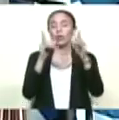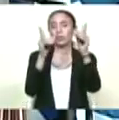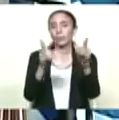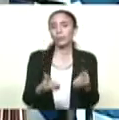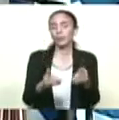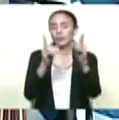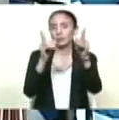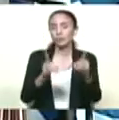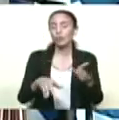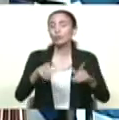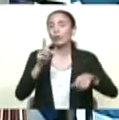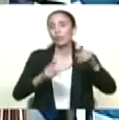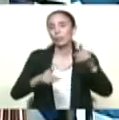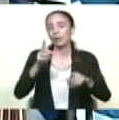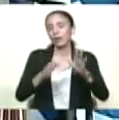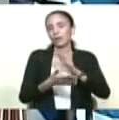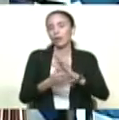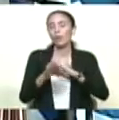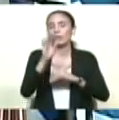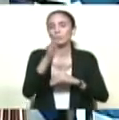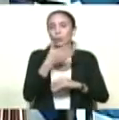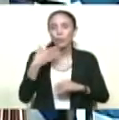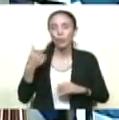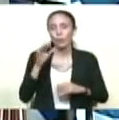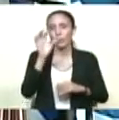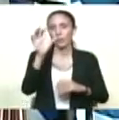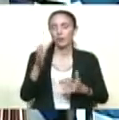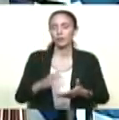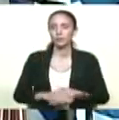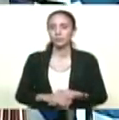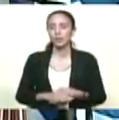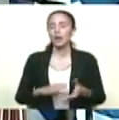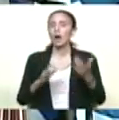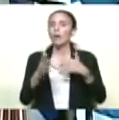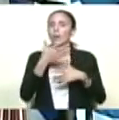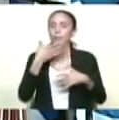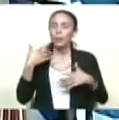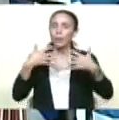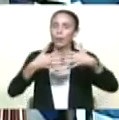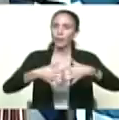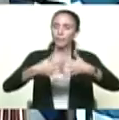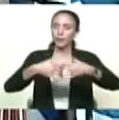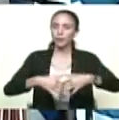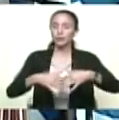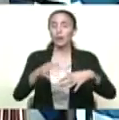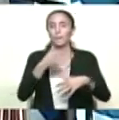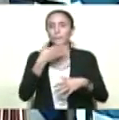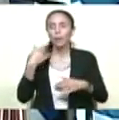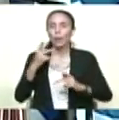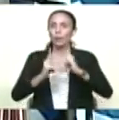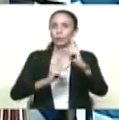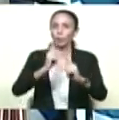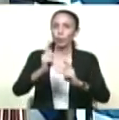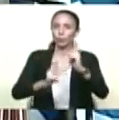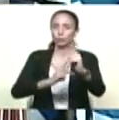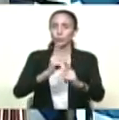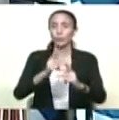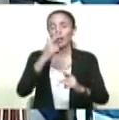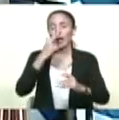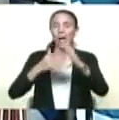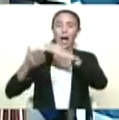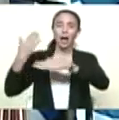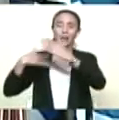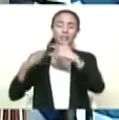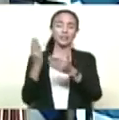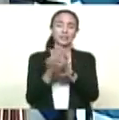parte un futuro mejor para nuestro país en tanto tendremos la realidad de la verdadera producción allí se engaño mucho con la alteración